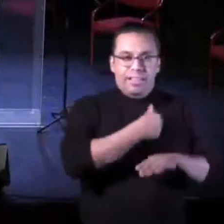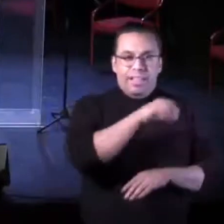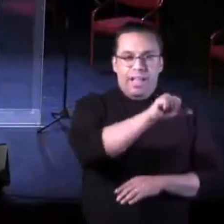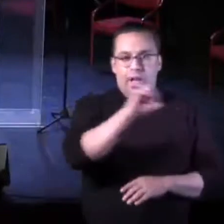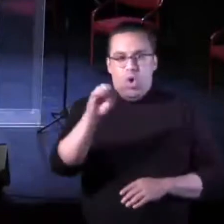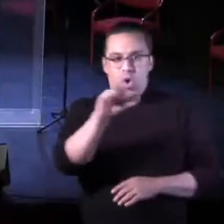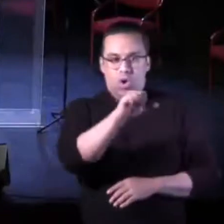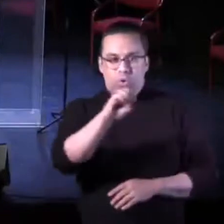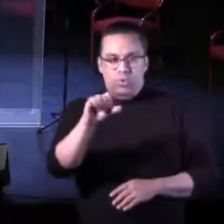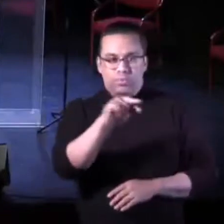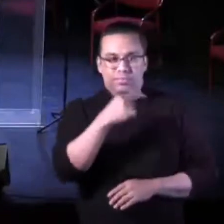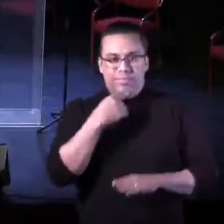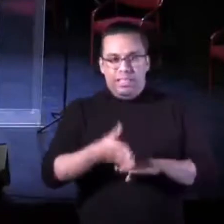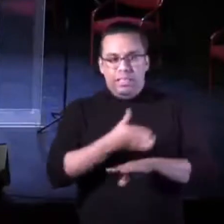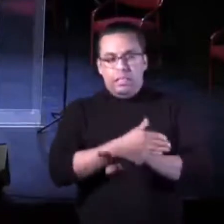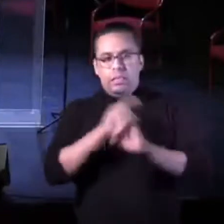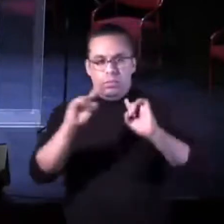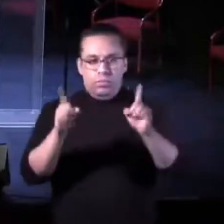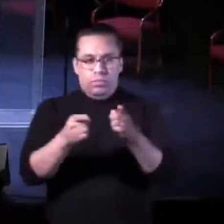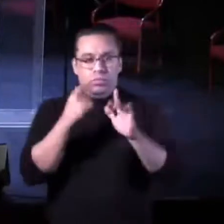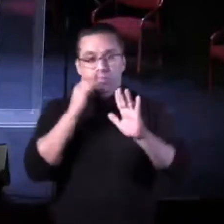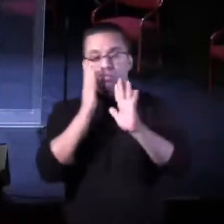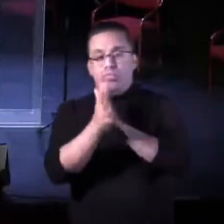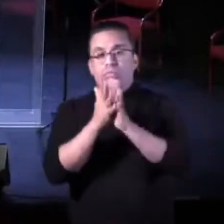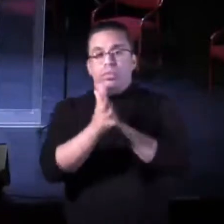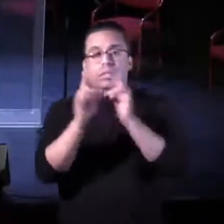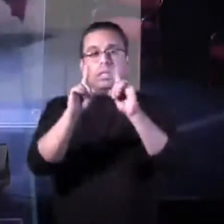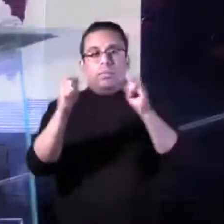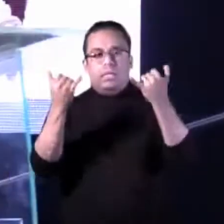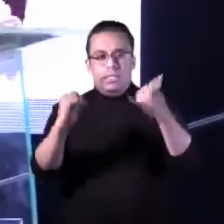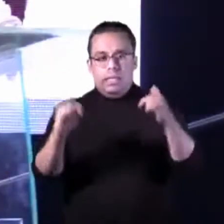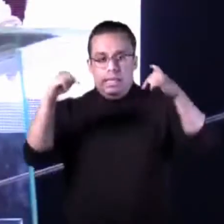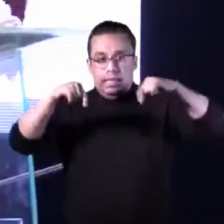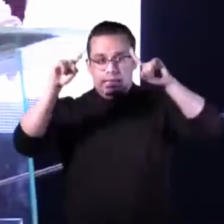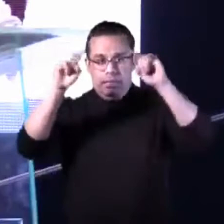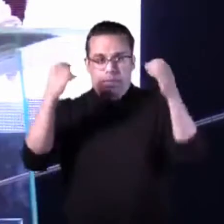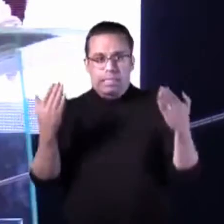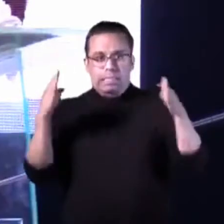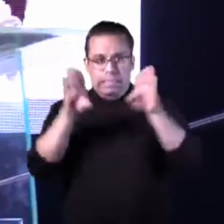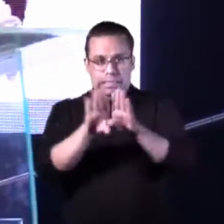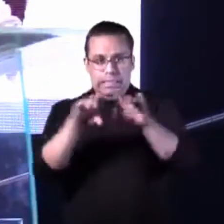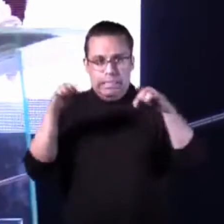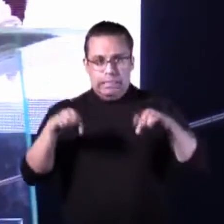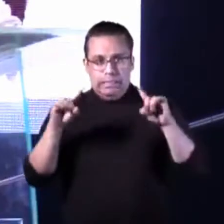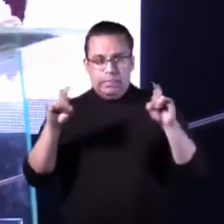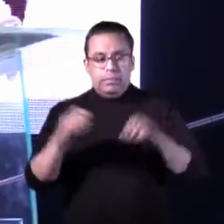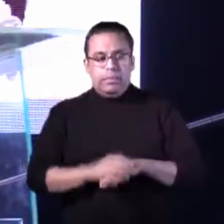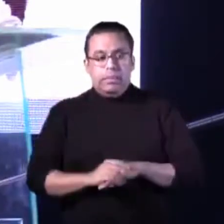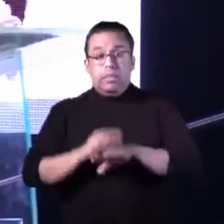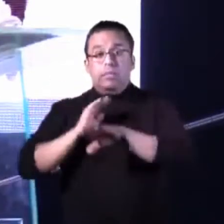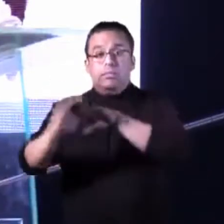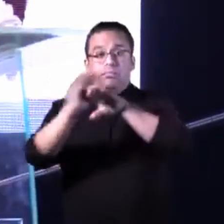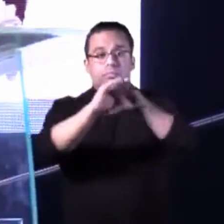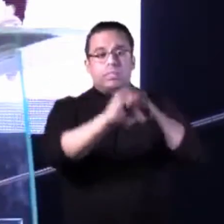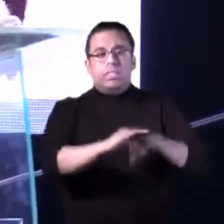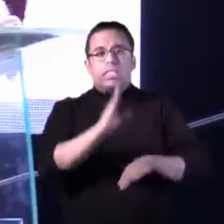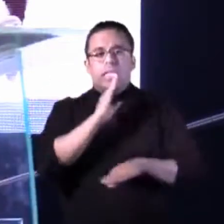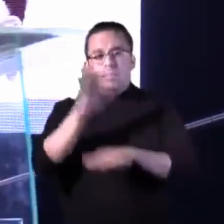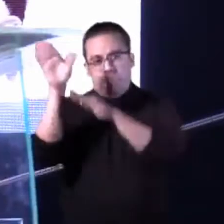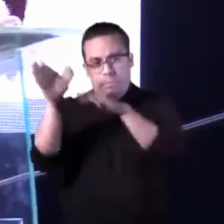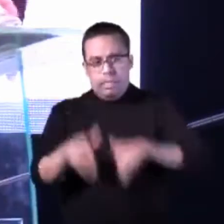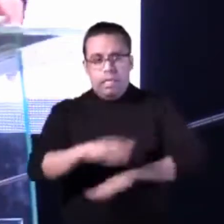yo quiero brevemente, ya para entrar en la parte de cierre de este evento, invitar a la embajadora